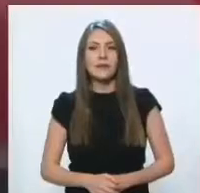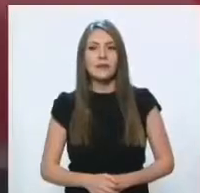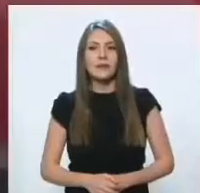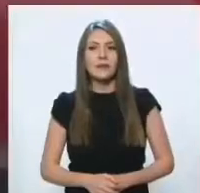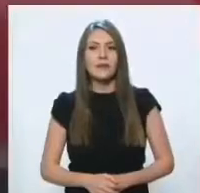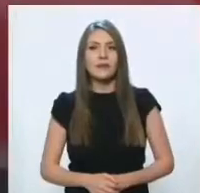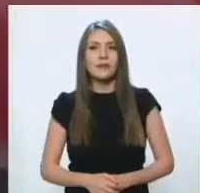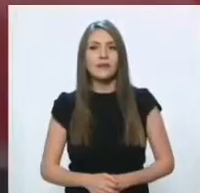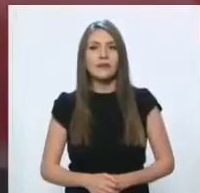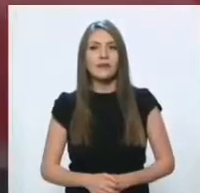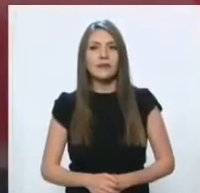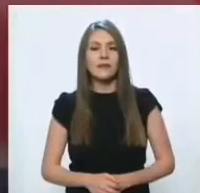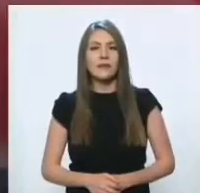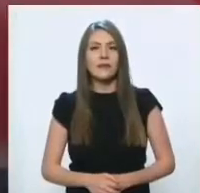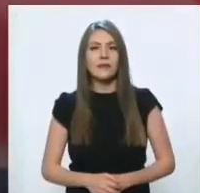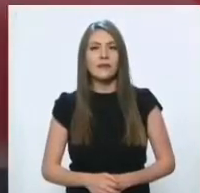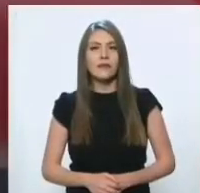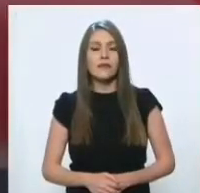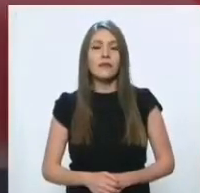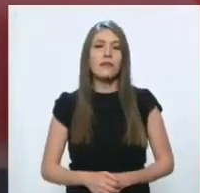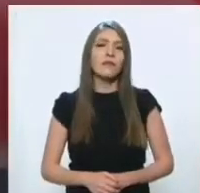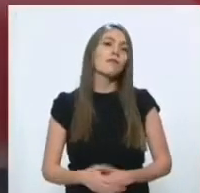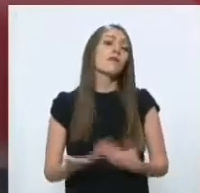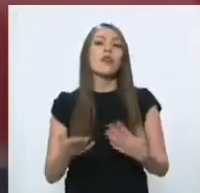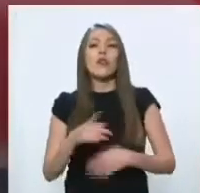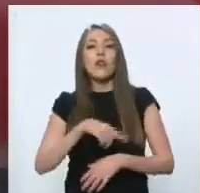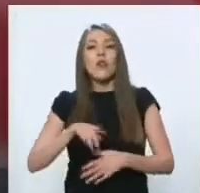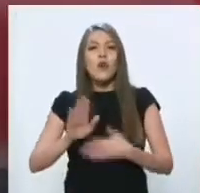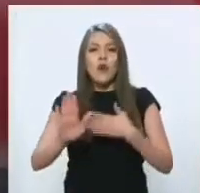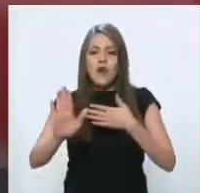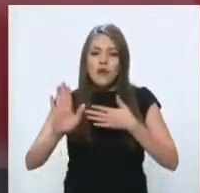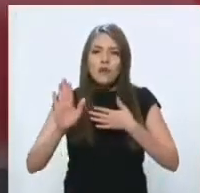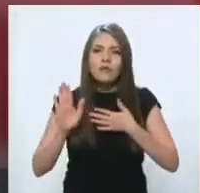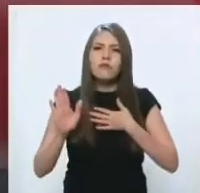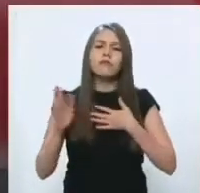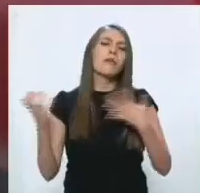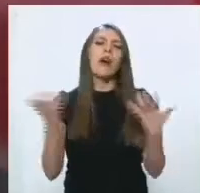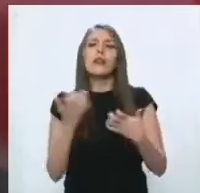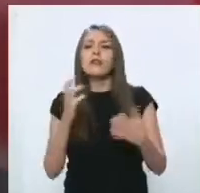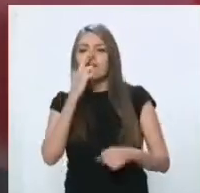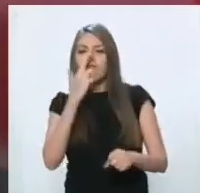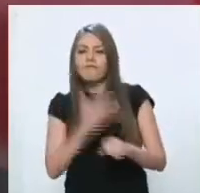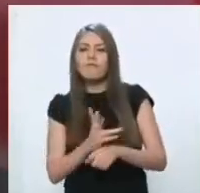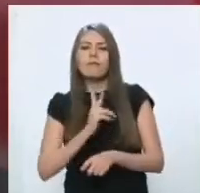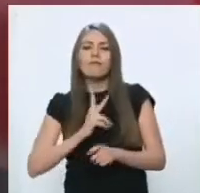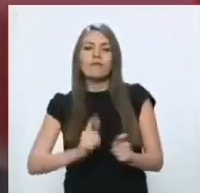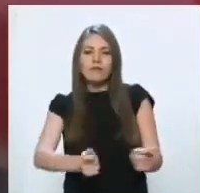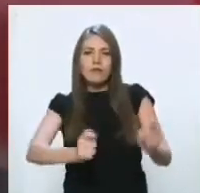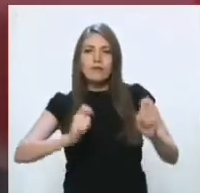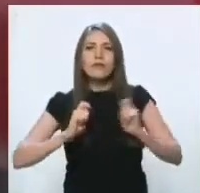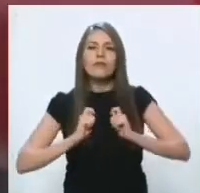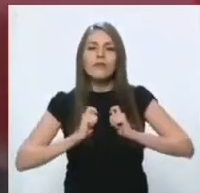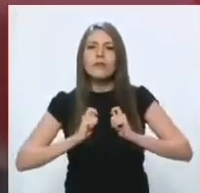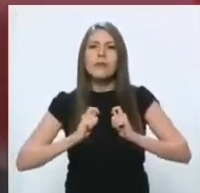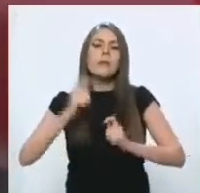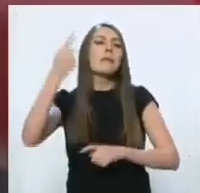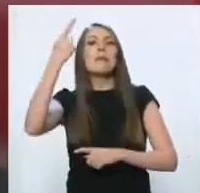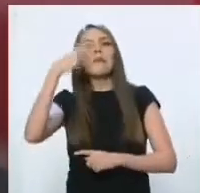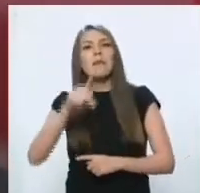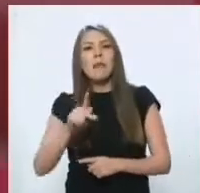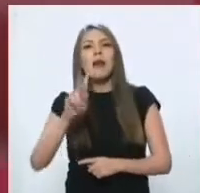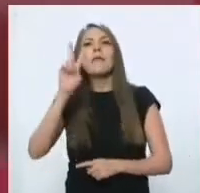Y el compromiso de hacer lo que nos corresponde para que